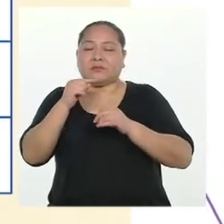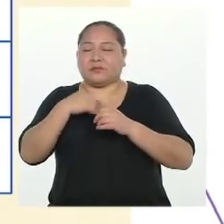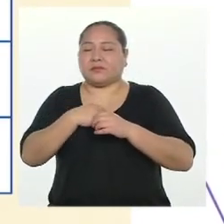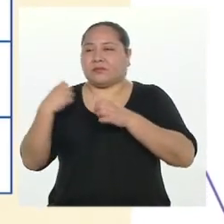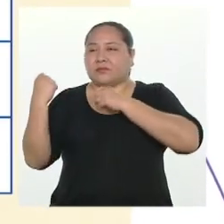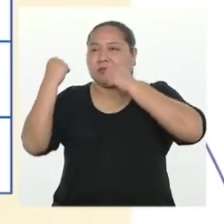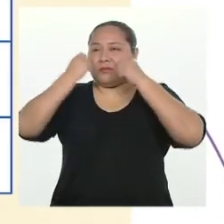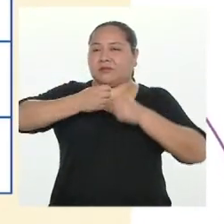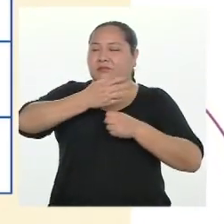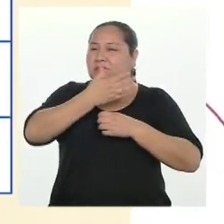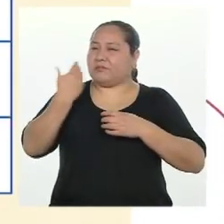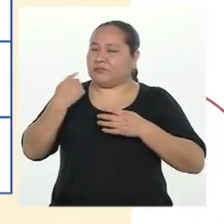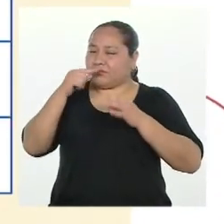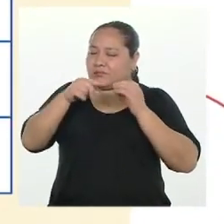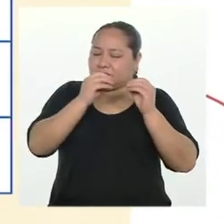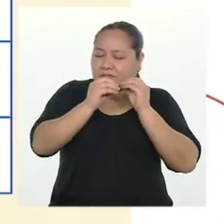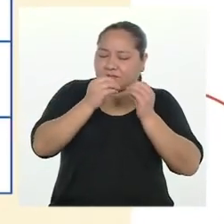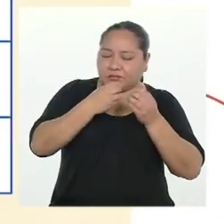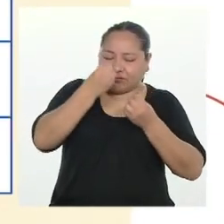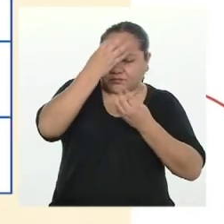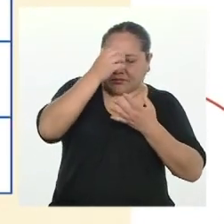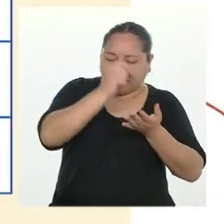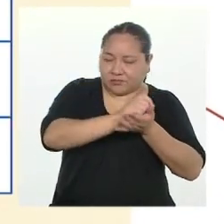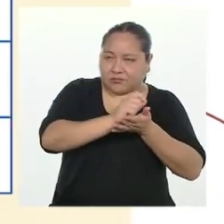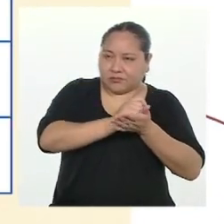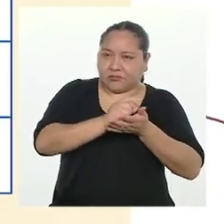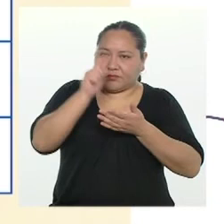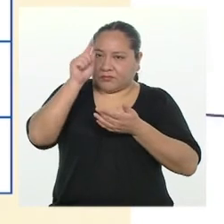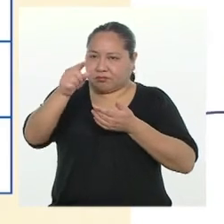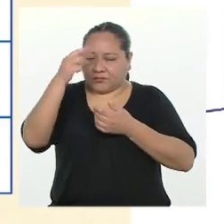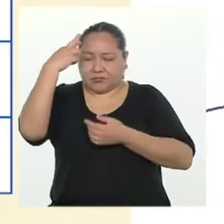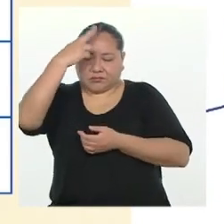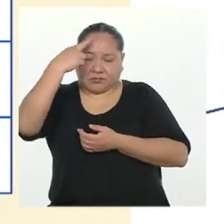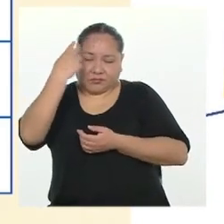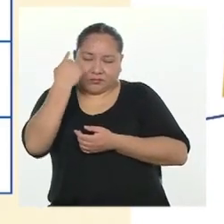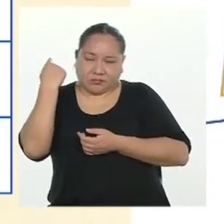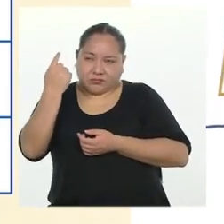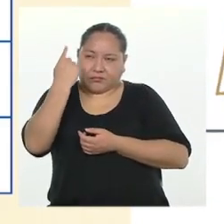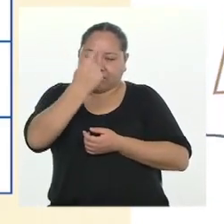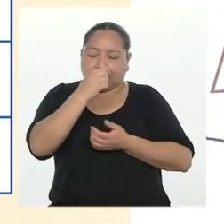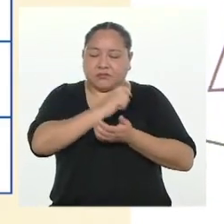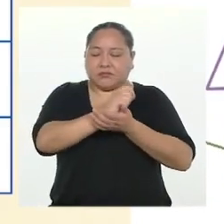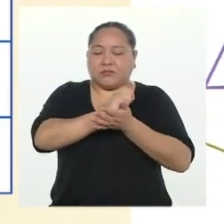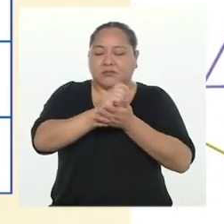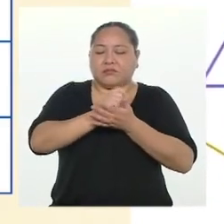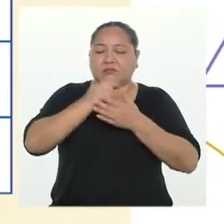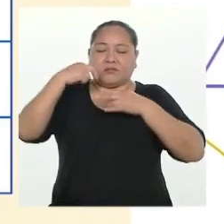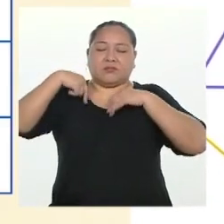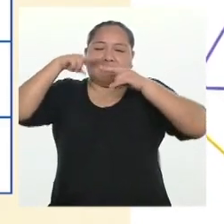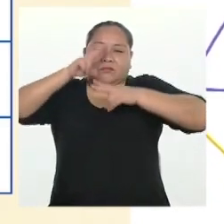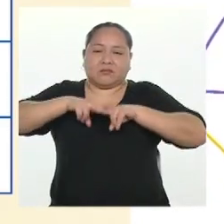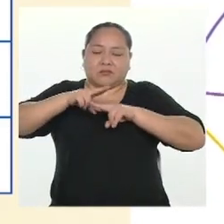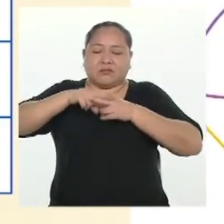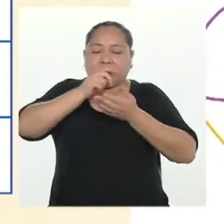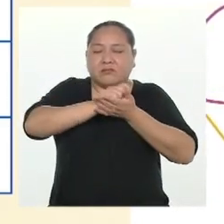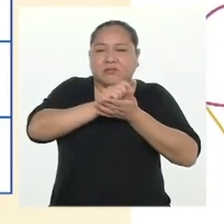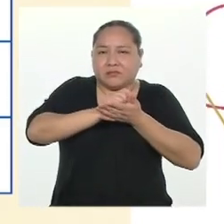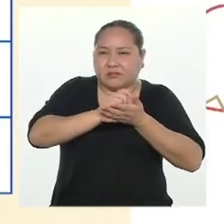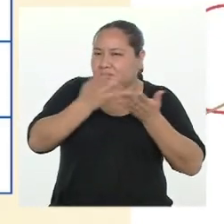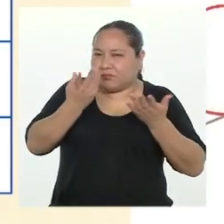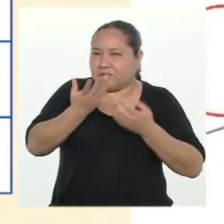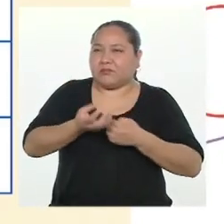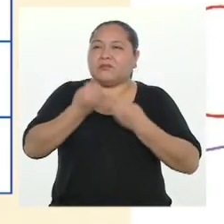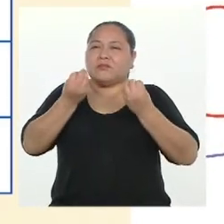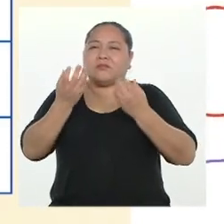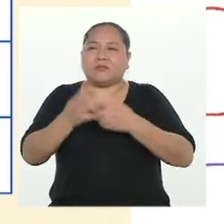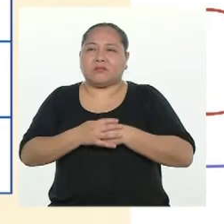permitan mejorar mi reporte de indagación? ¿He reflexionado sobre las acciones que realizo para elaborar mi reporte de indagación? ¿Identifiqué